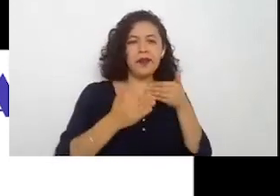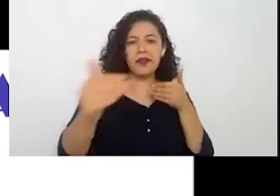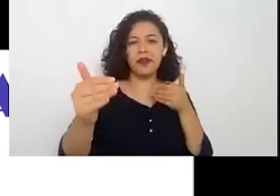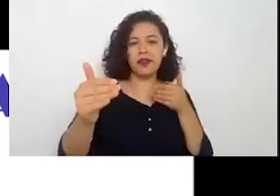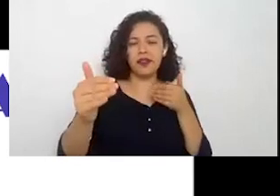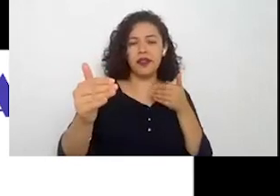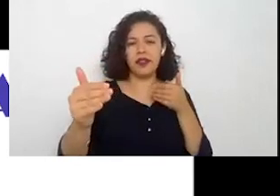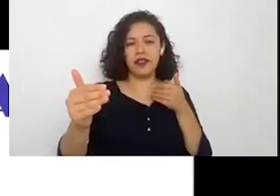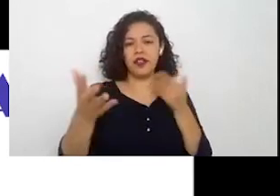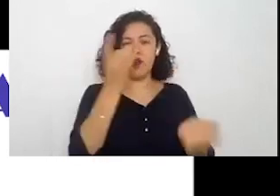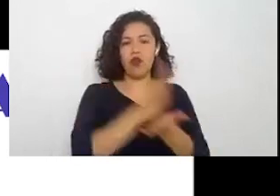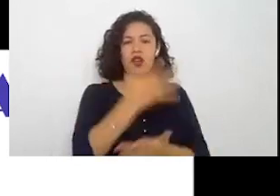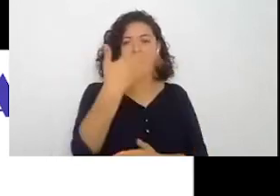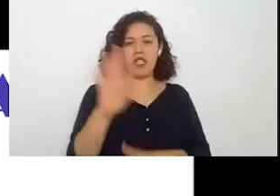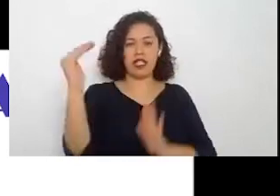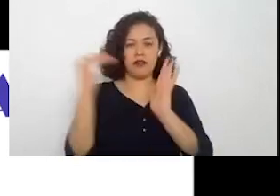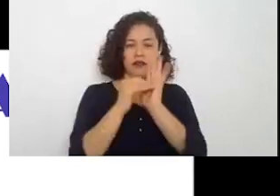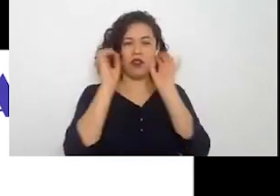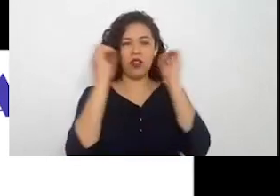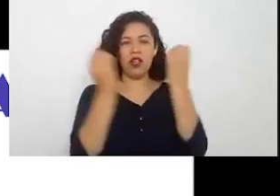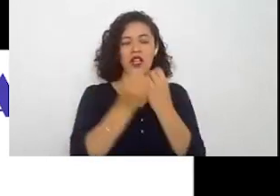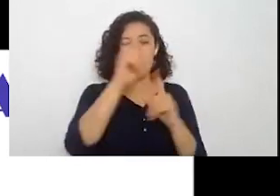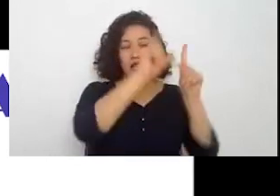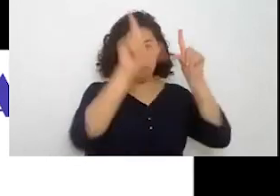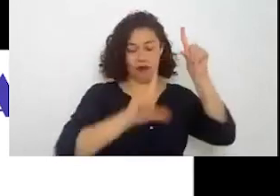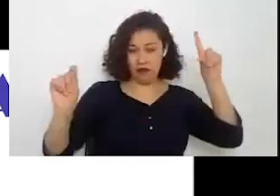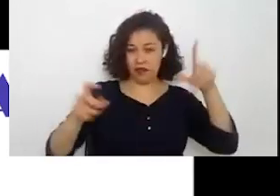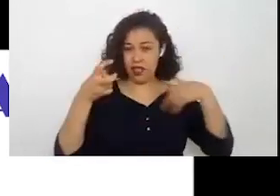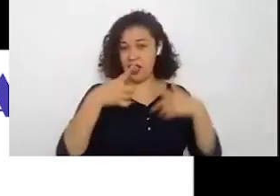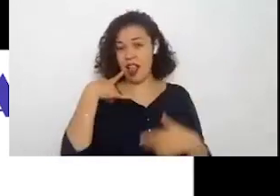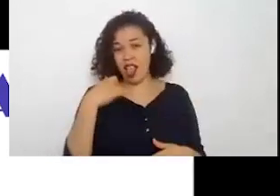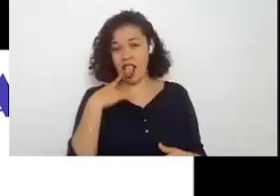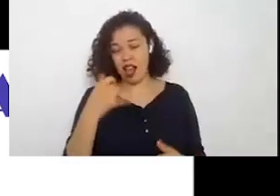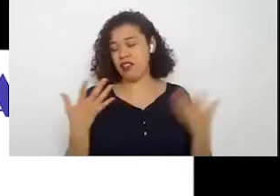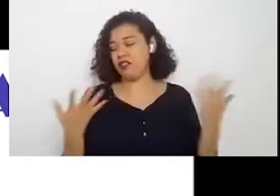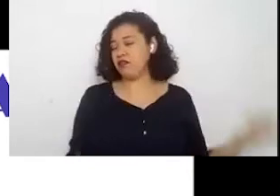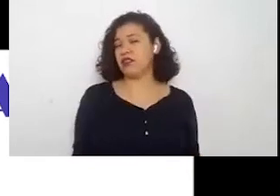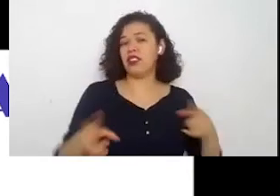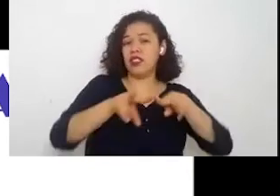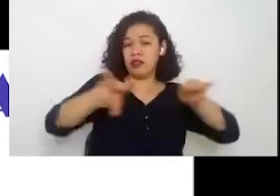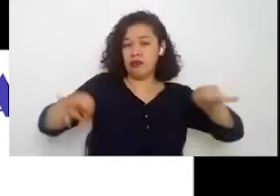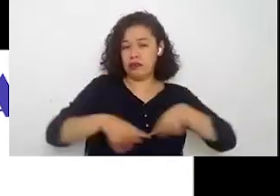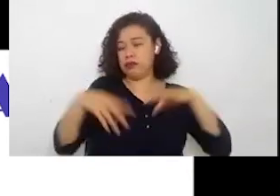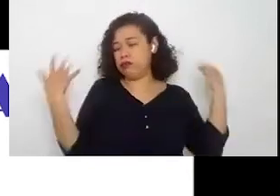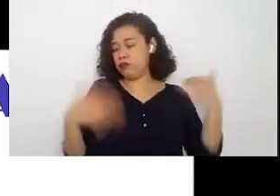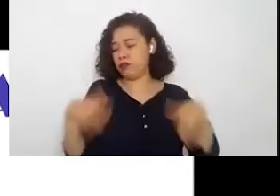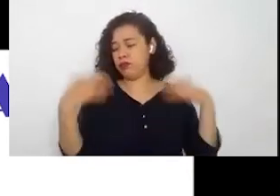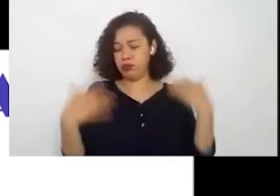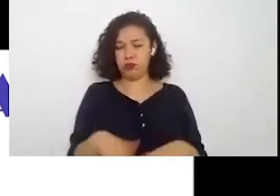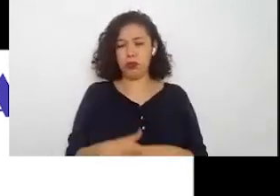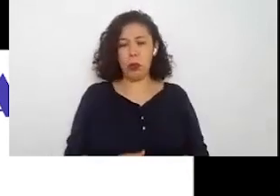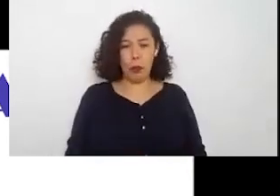10,000 organizaciones a nivel nacional. O sea, el reto es muy grande. La vulnerabilidad es muy grande.